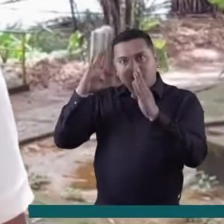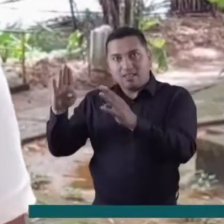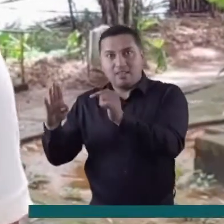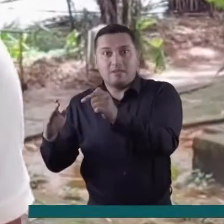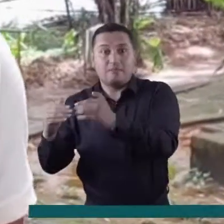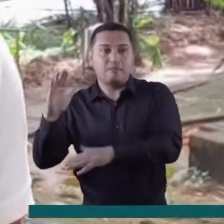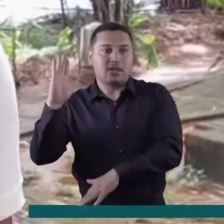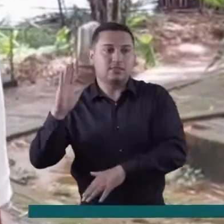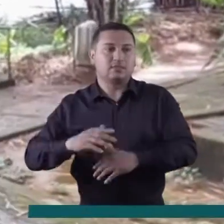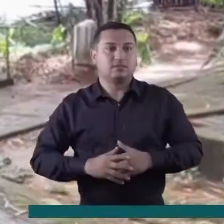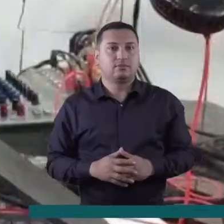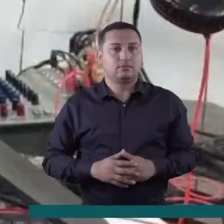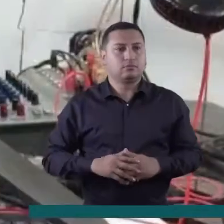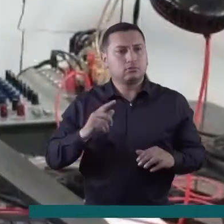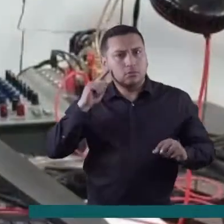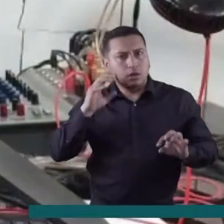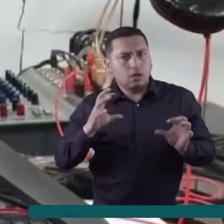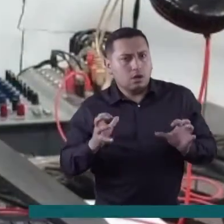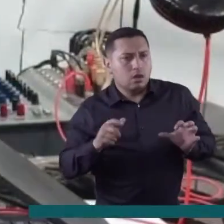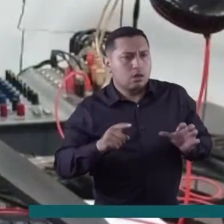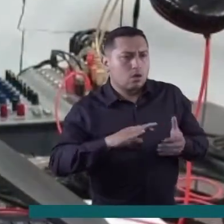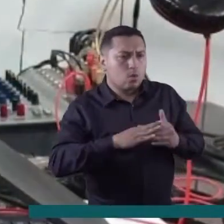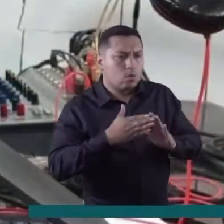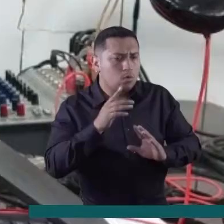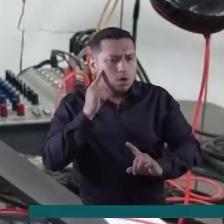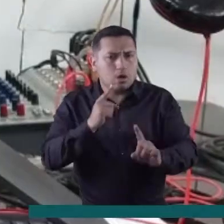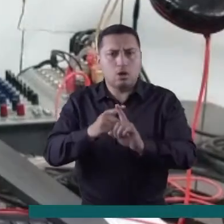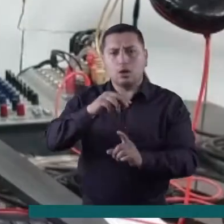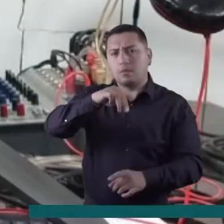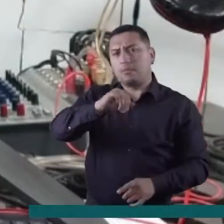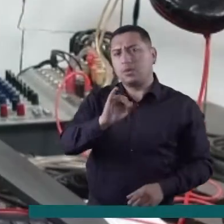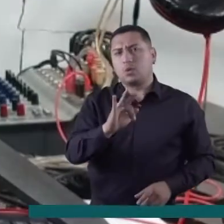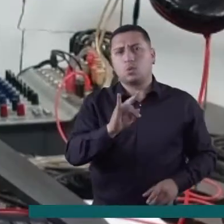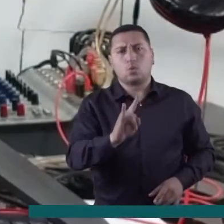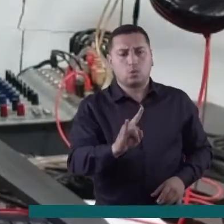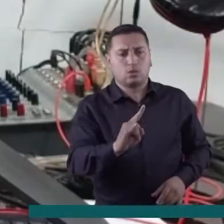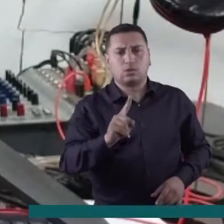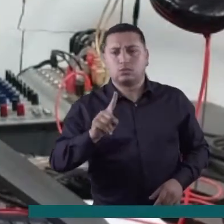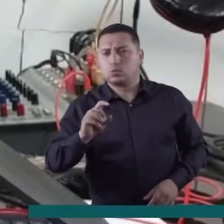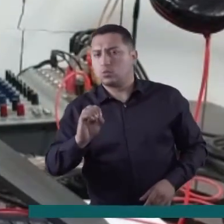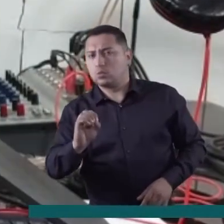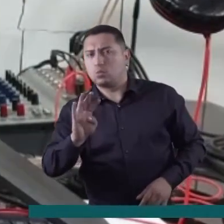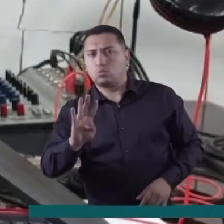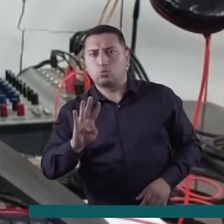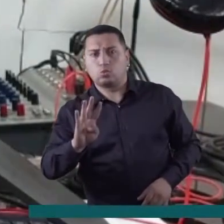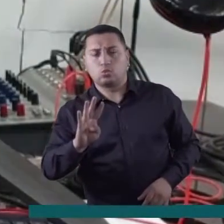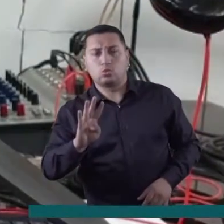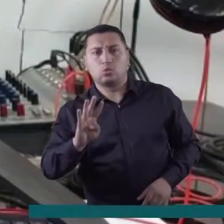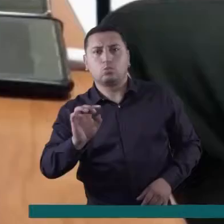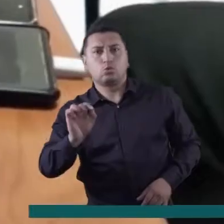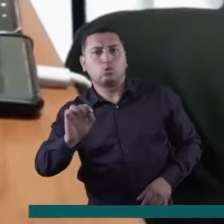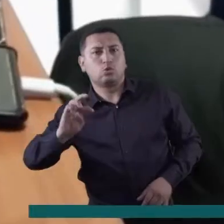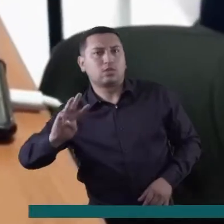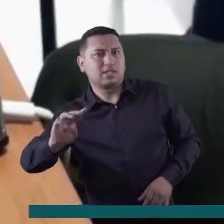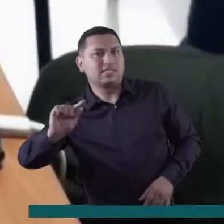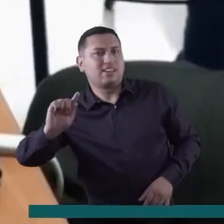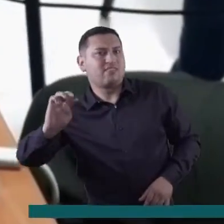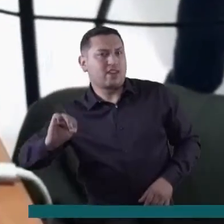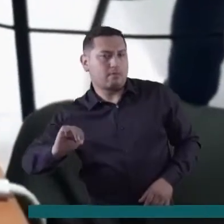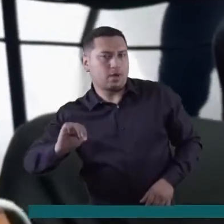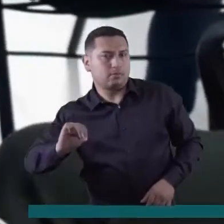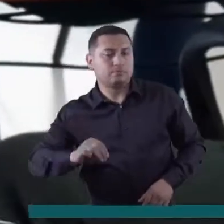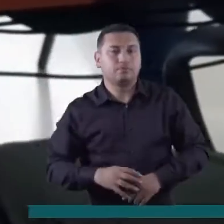como que le atrae más eso. La radio comunitaria de Mitú, 104.3 FM. La